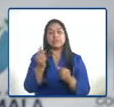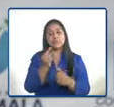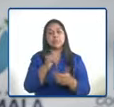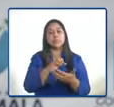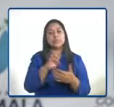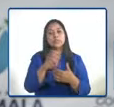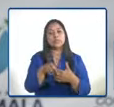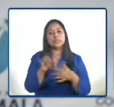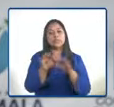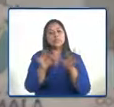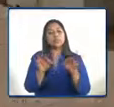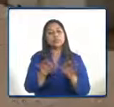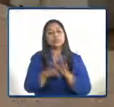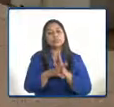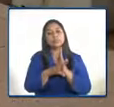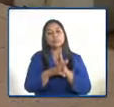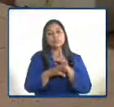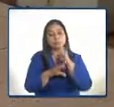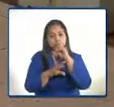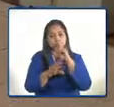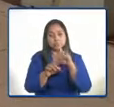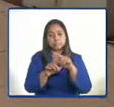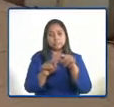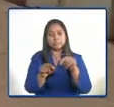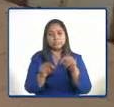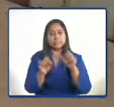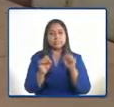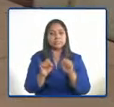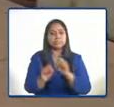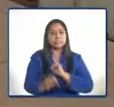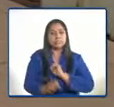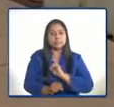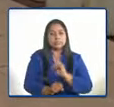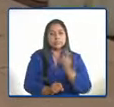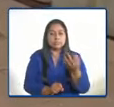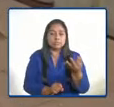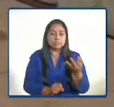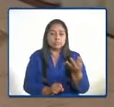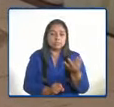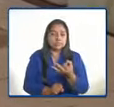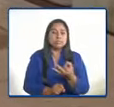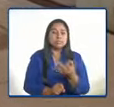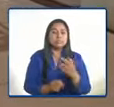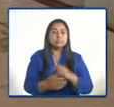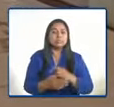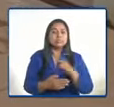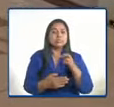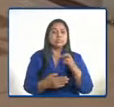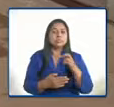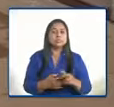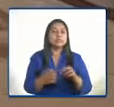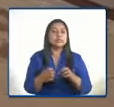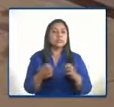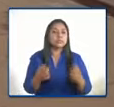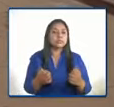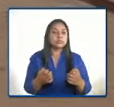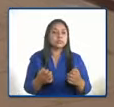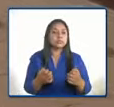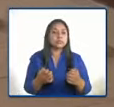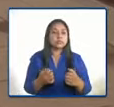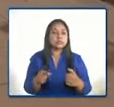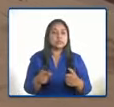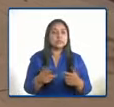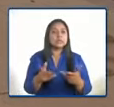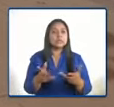manera segura y, por supuesto, que sean más eficaces los programas. En ese sentido,